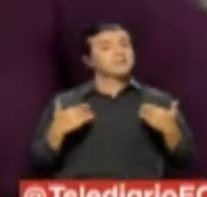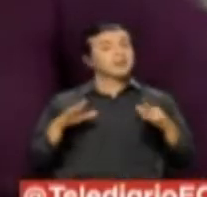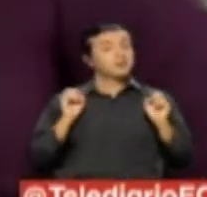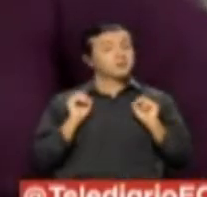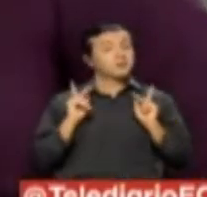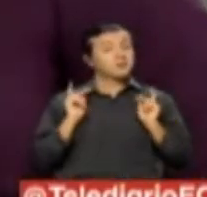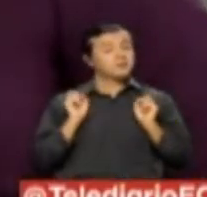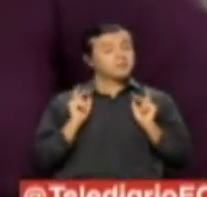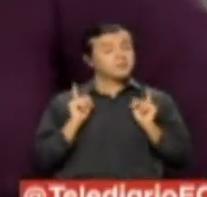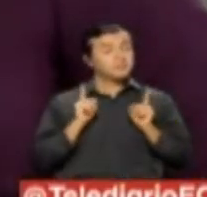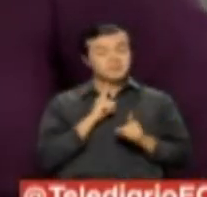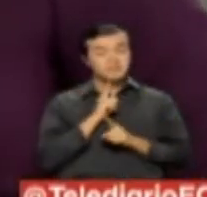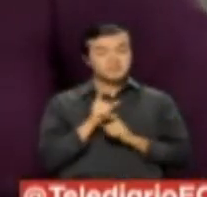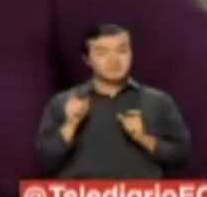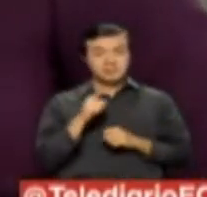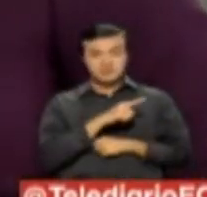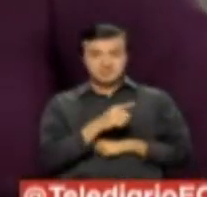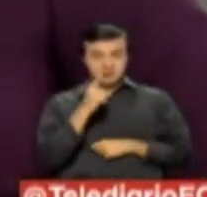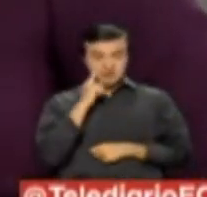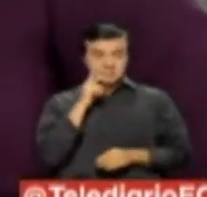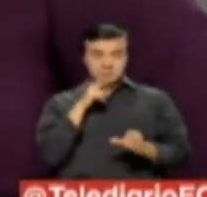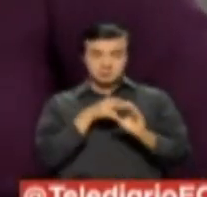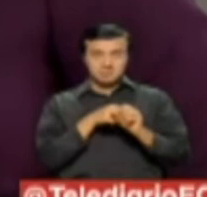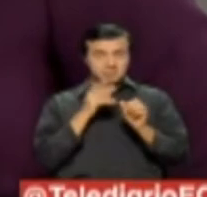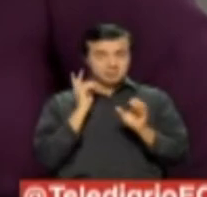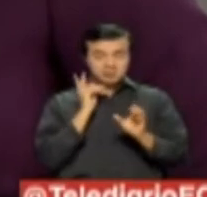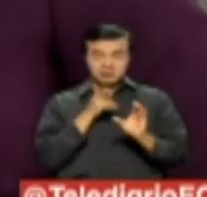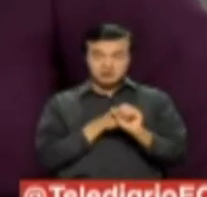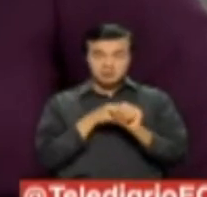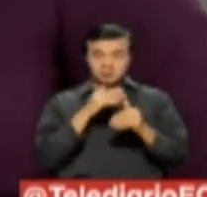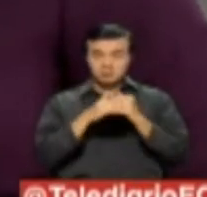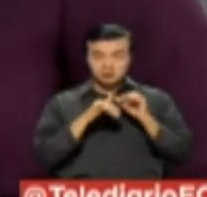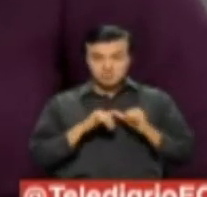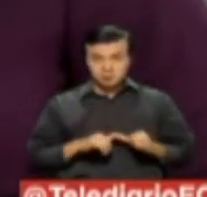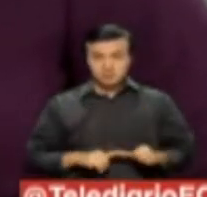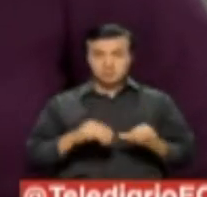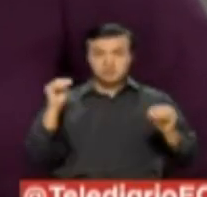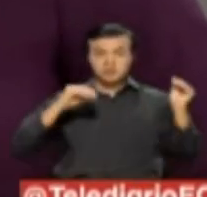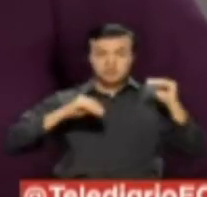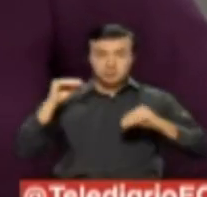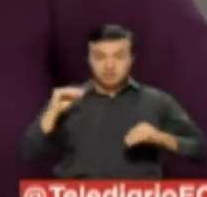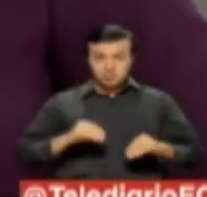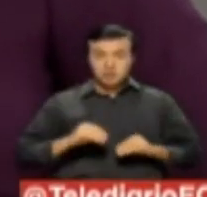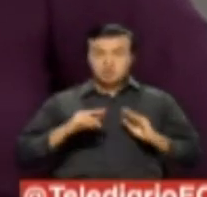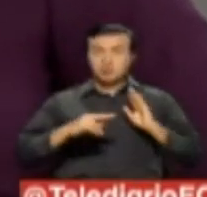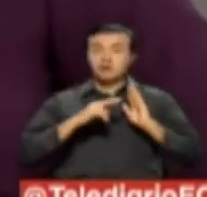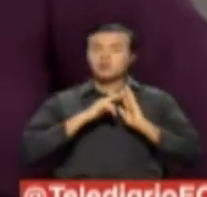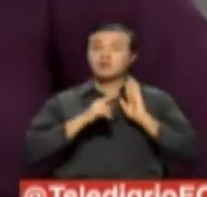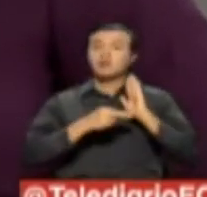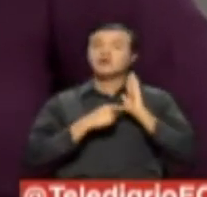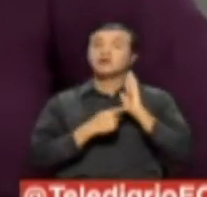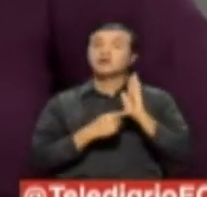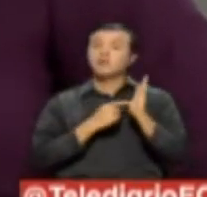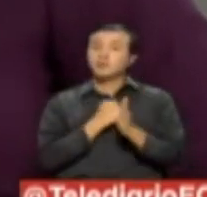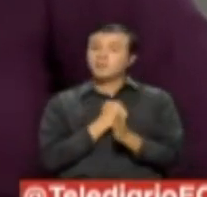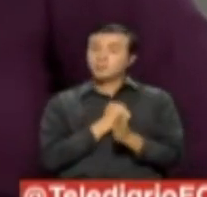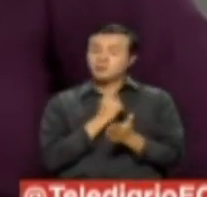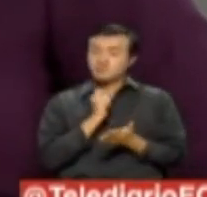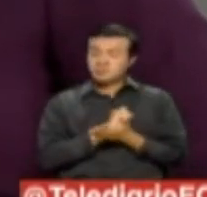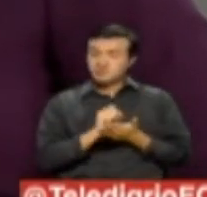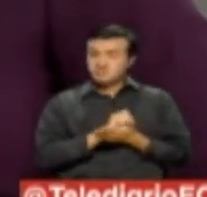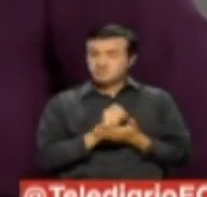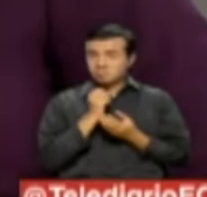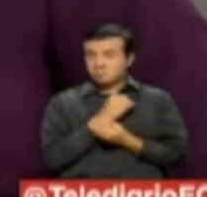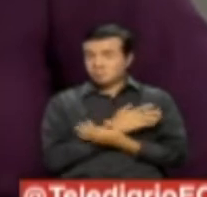oportunidad de como ciudadanos también participar incluirnos en este proceso de construcción de este reglamento el reglamento de propiedad intelectual lo